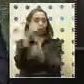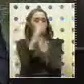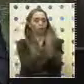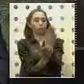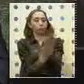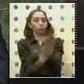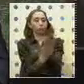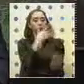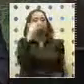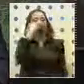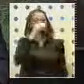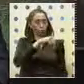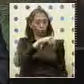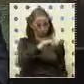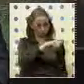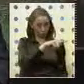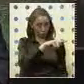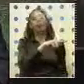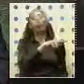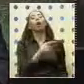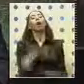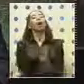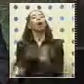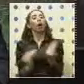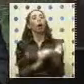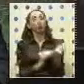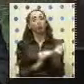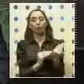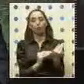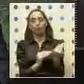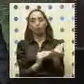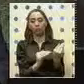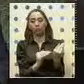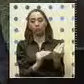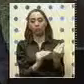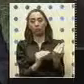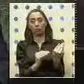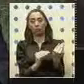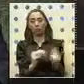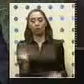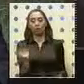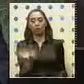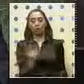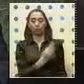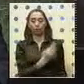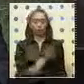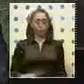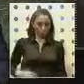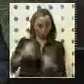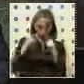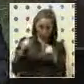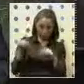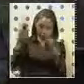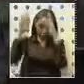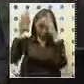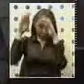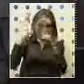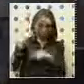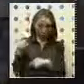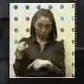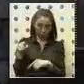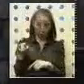intervención del día de hoy y con la adhesión de los dos parlamentarios que están levantando el brazo